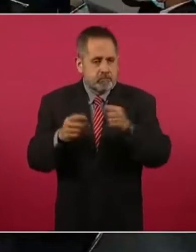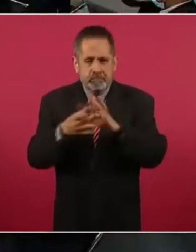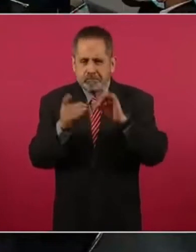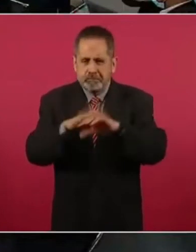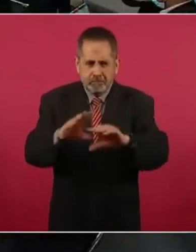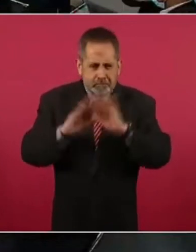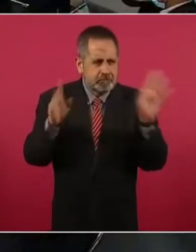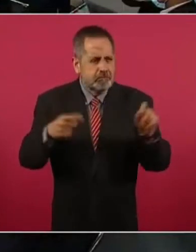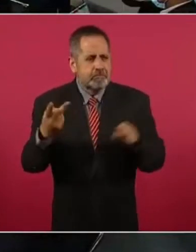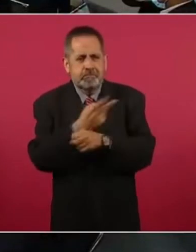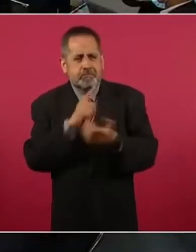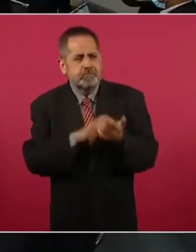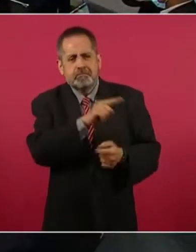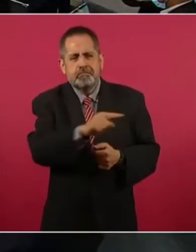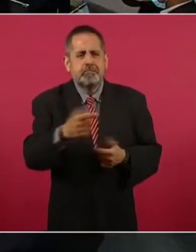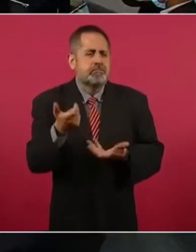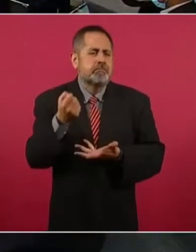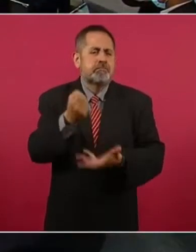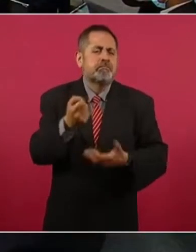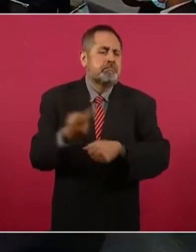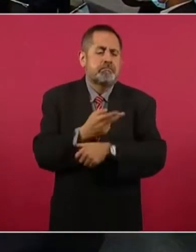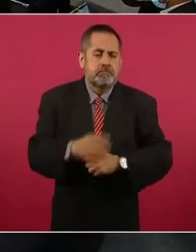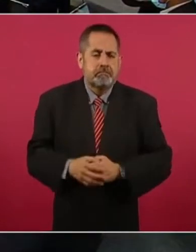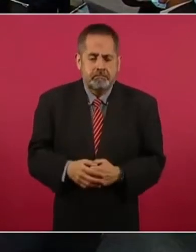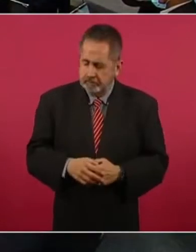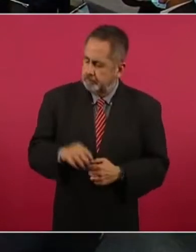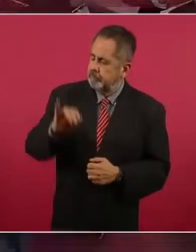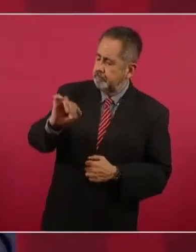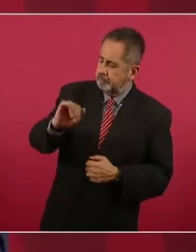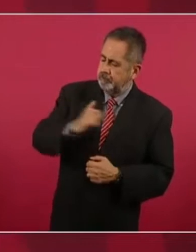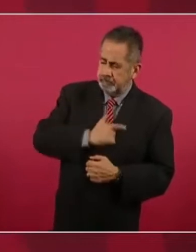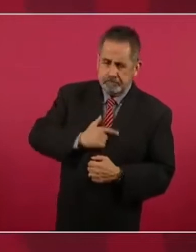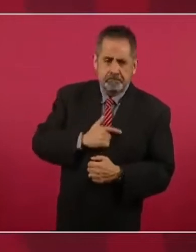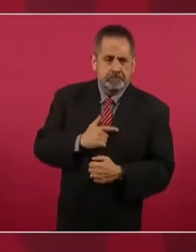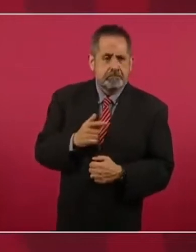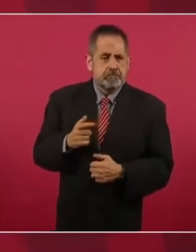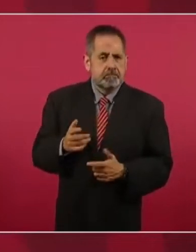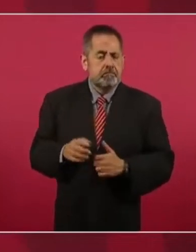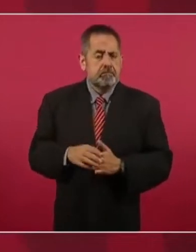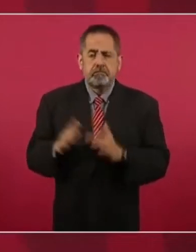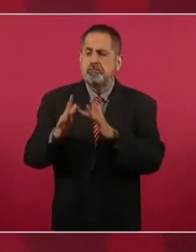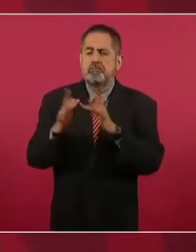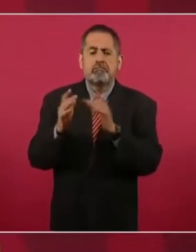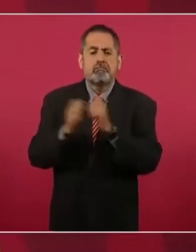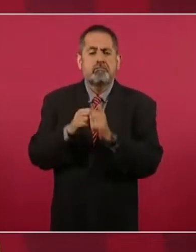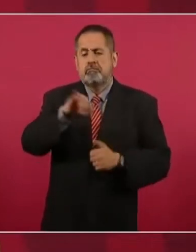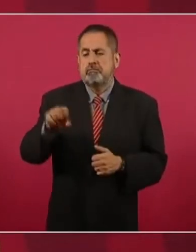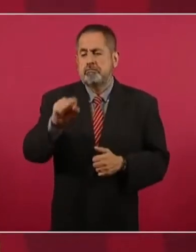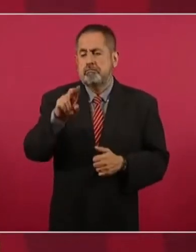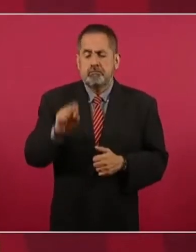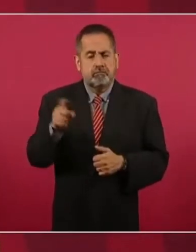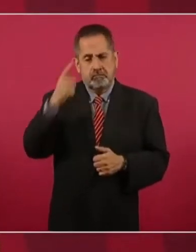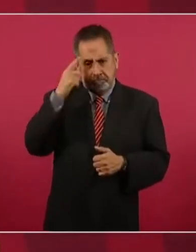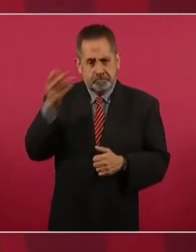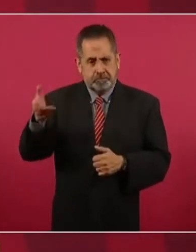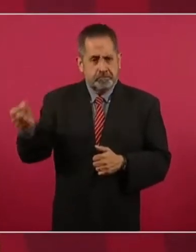ver qué puede pasar con este recurso? Sí, cómo no. Nada más con Jesús para